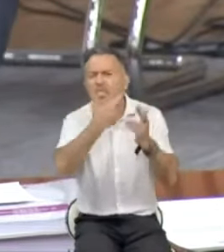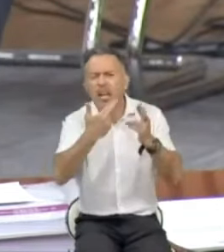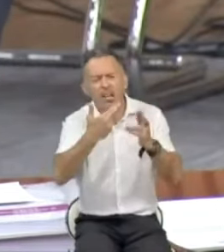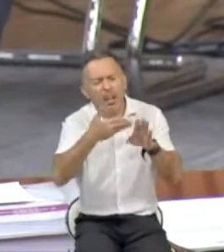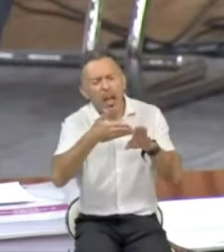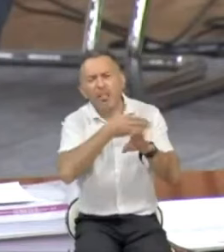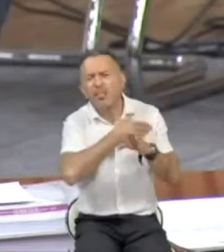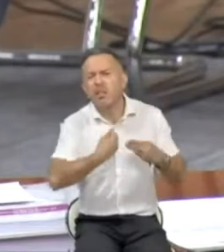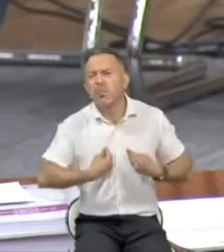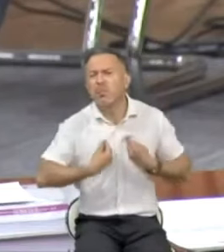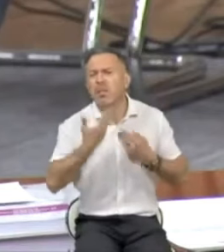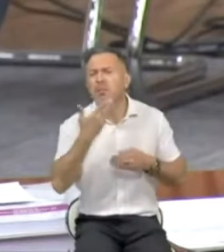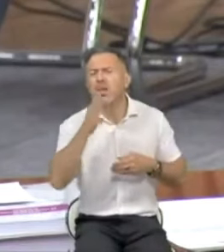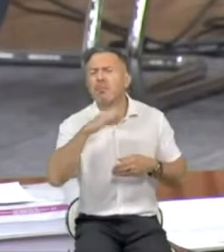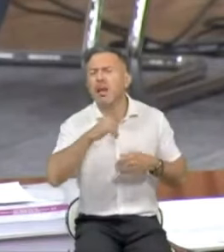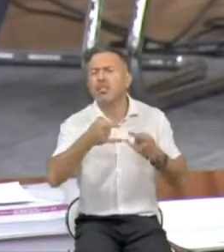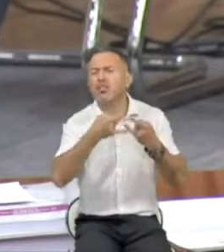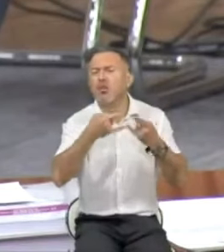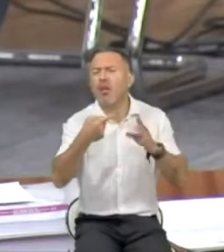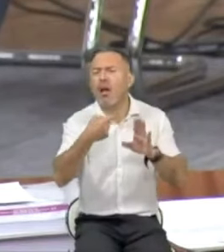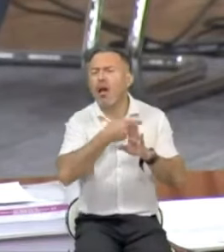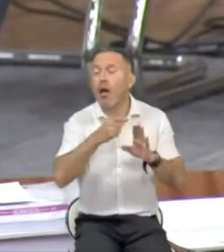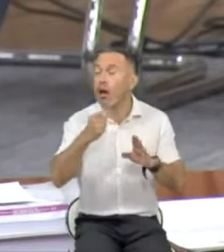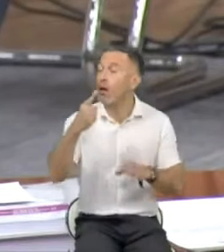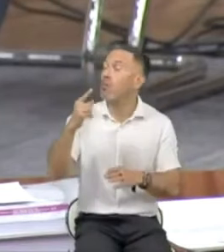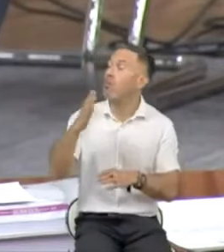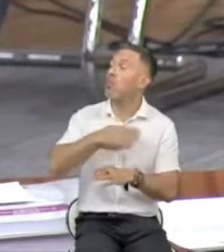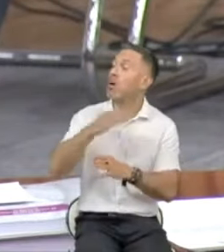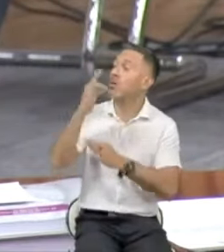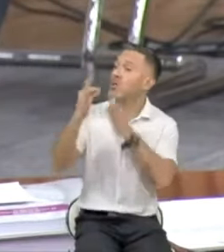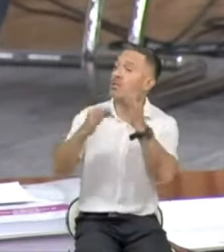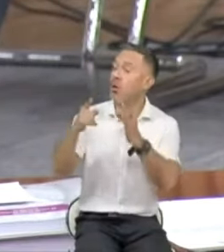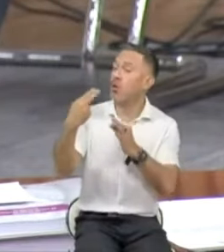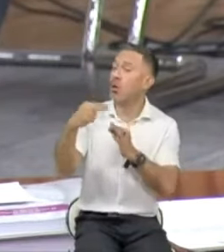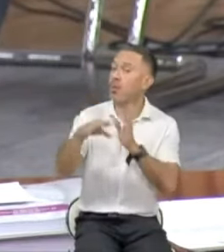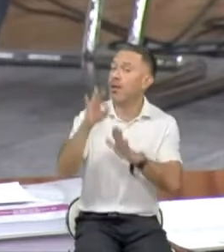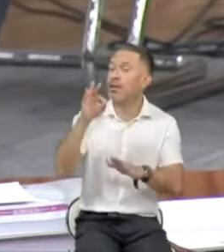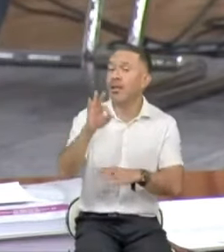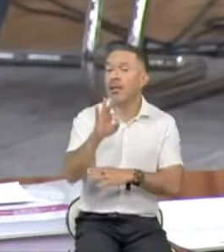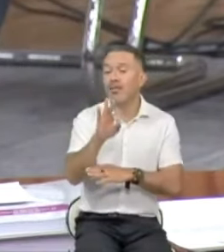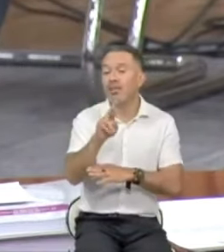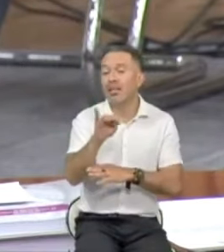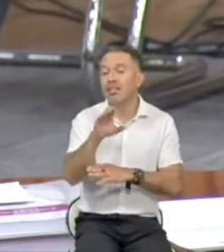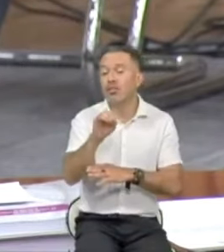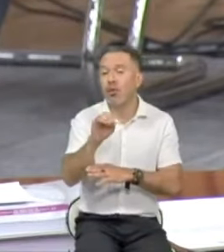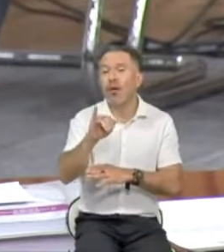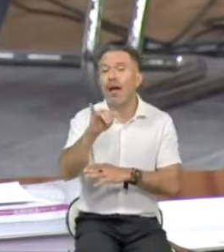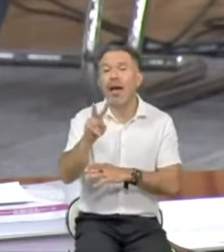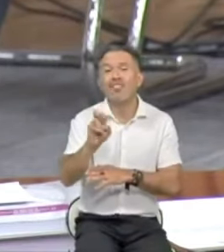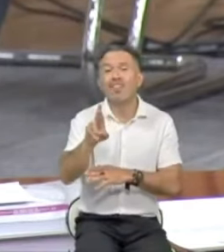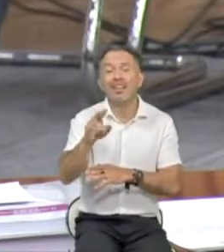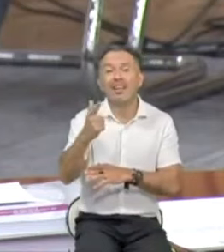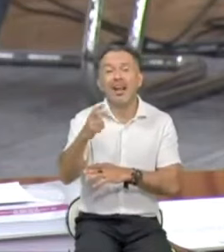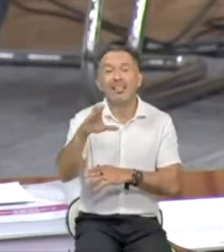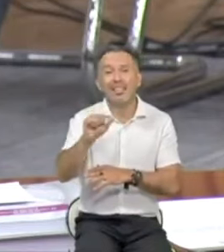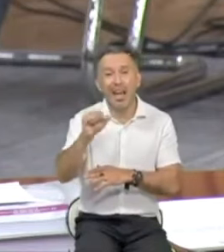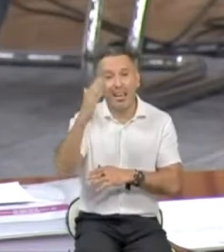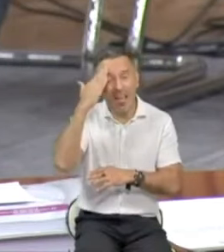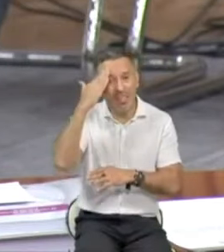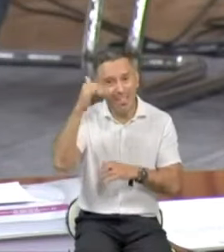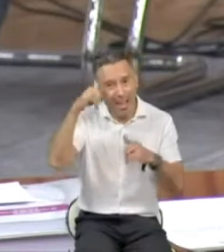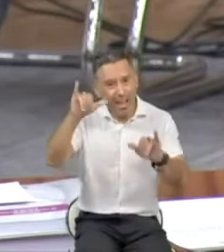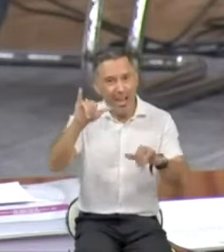noticia y les tengo un nombre Francisco Javier García Cabeza de Vaca